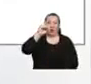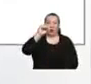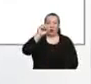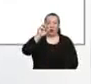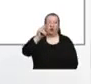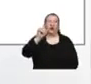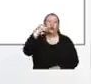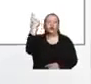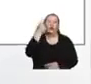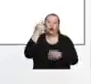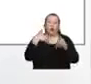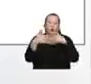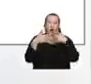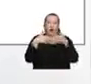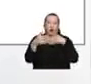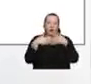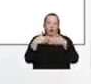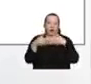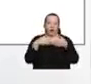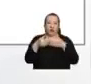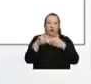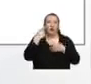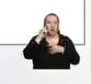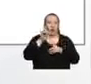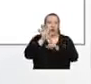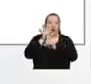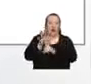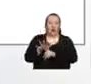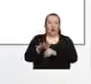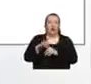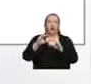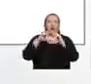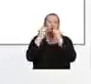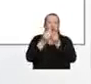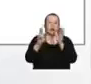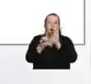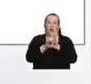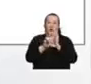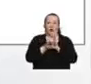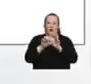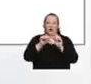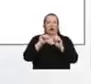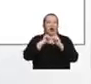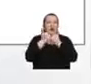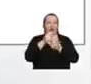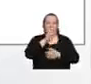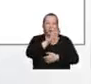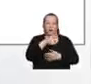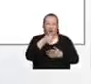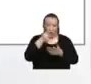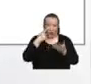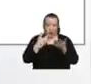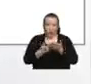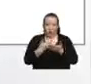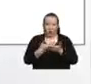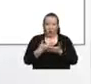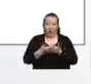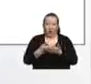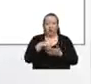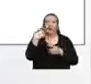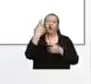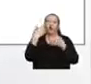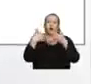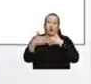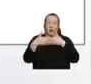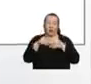para desprestigiar a la comisión legislativa que no hay prueba estas son las pruebas y sólo panamá es verdad que trataron de